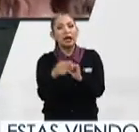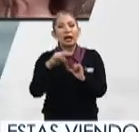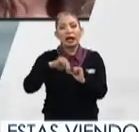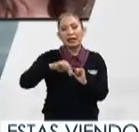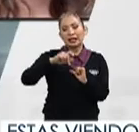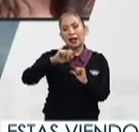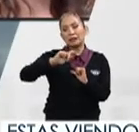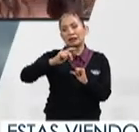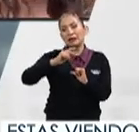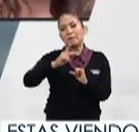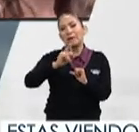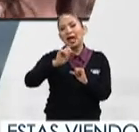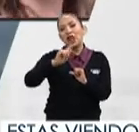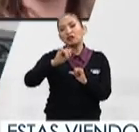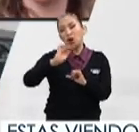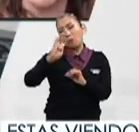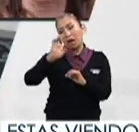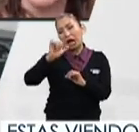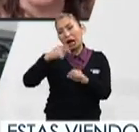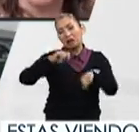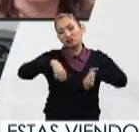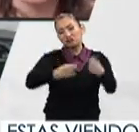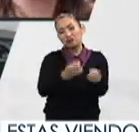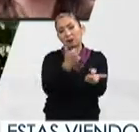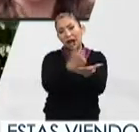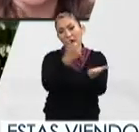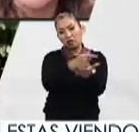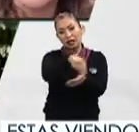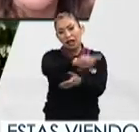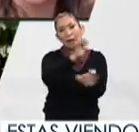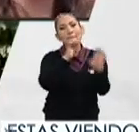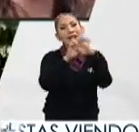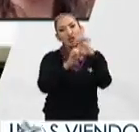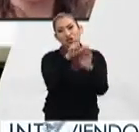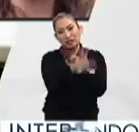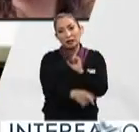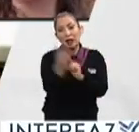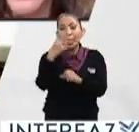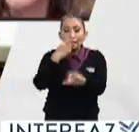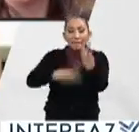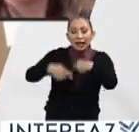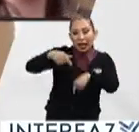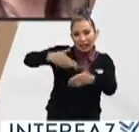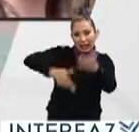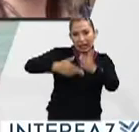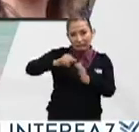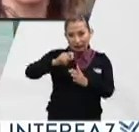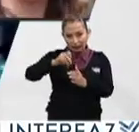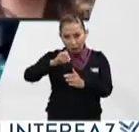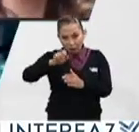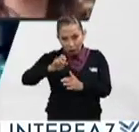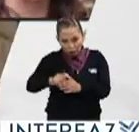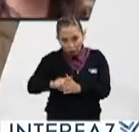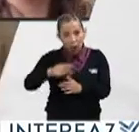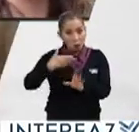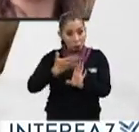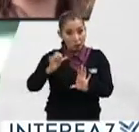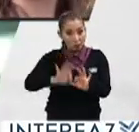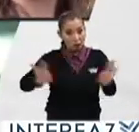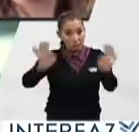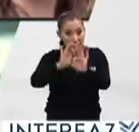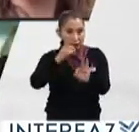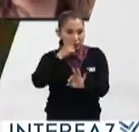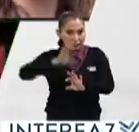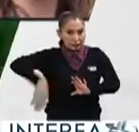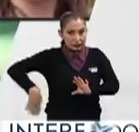Knight Fellowships, o becas, digamos, de colaboración para los periodistas en Stanford. Esto será muy importante porque,